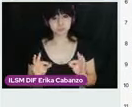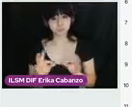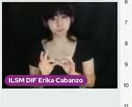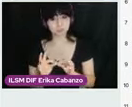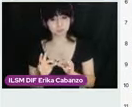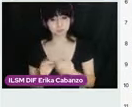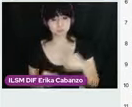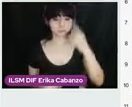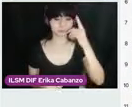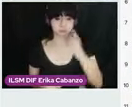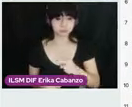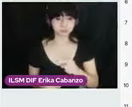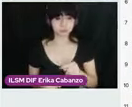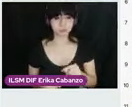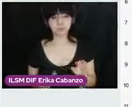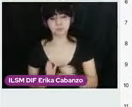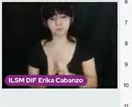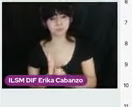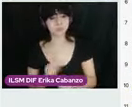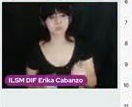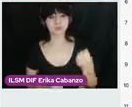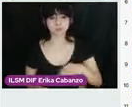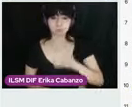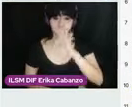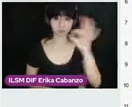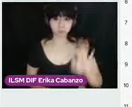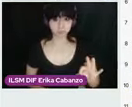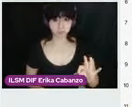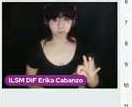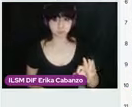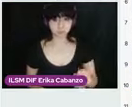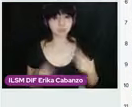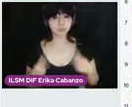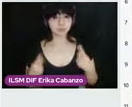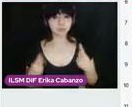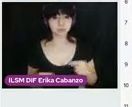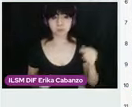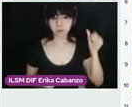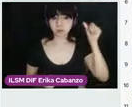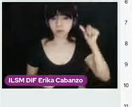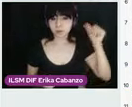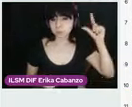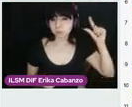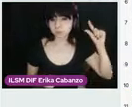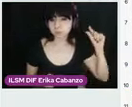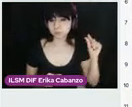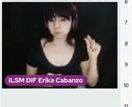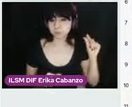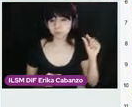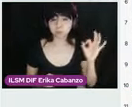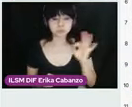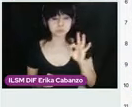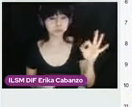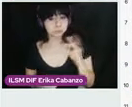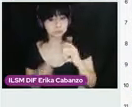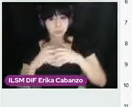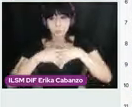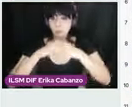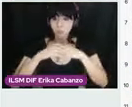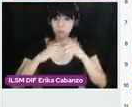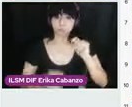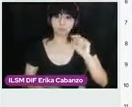la población, 10% de esas pérdidas unilaterales pueden corresponder a tumores en el cerebro. ¿Sí? Es por esto